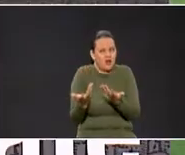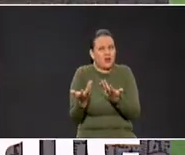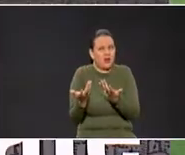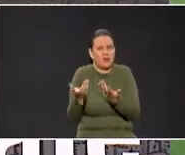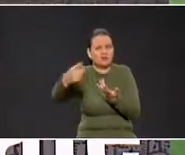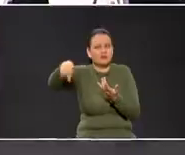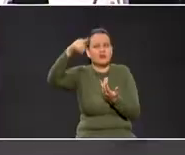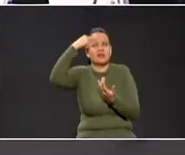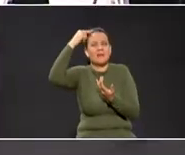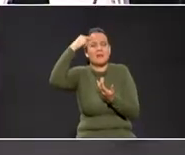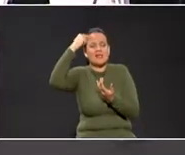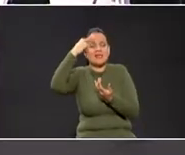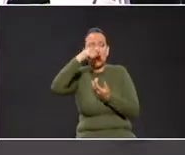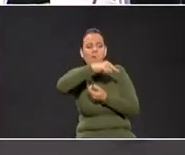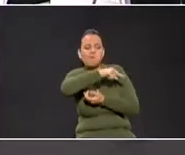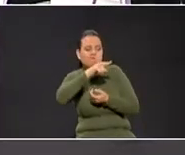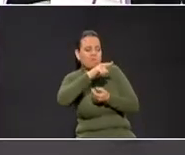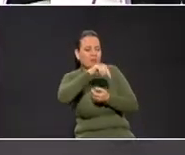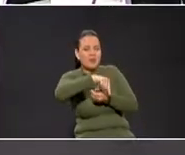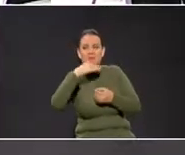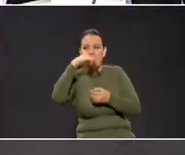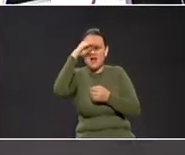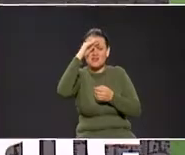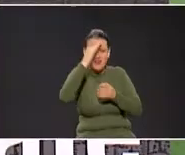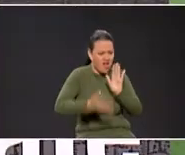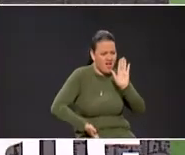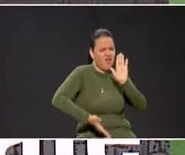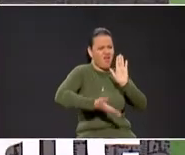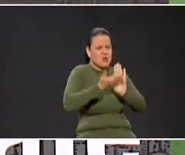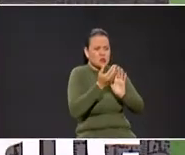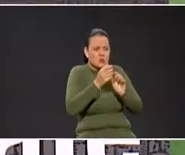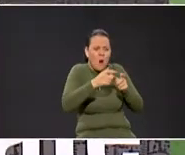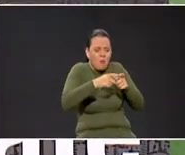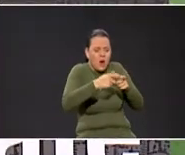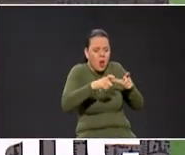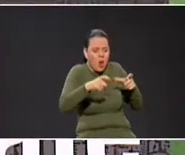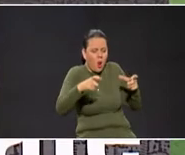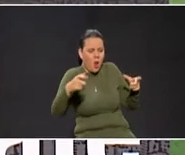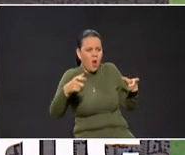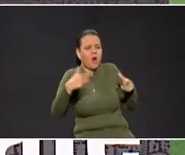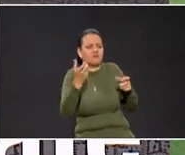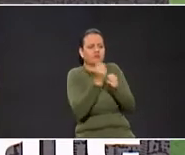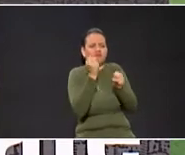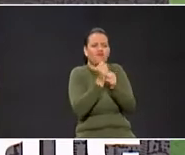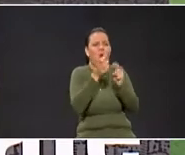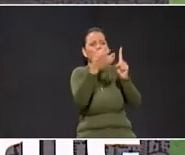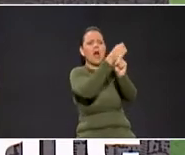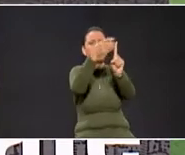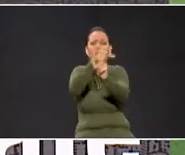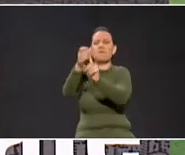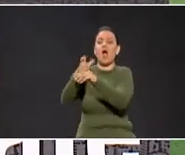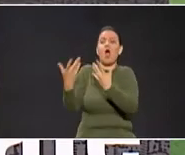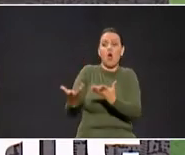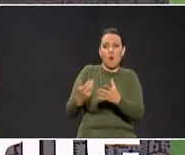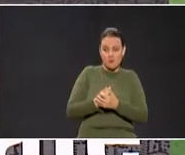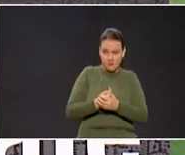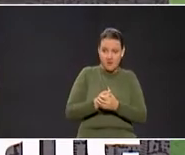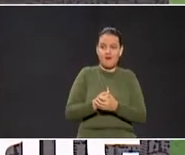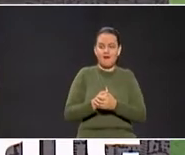empleo en unas iniciativas que tengan que ver con la atracción de inversión en la ciudad y de esa forma general